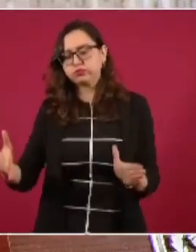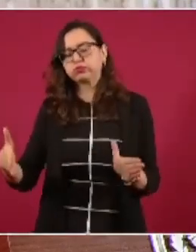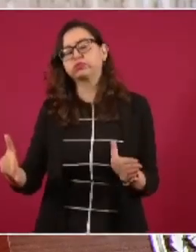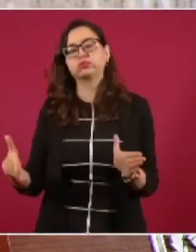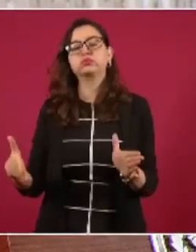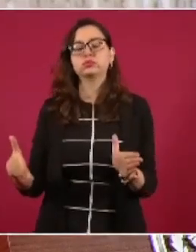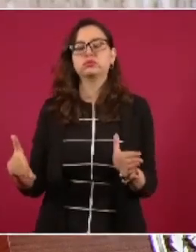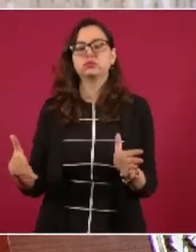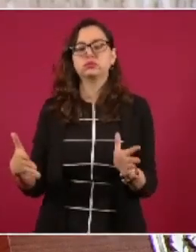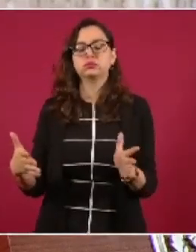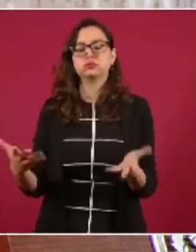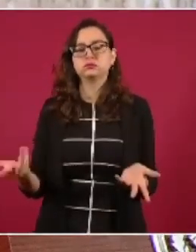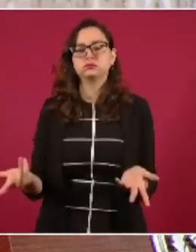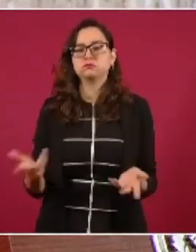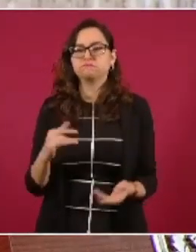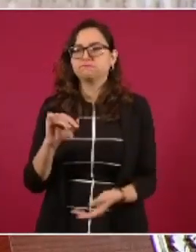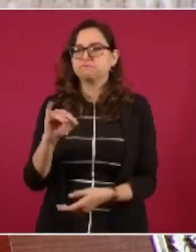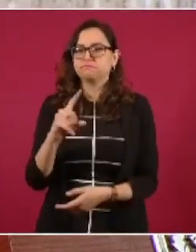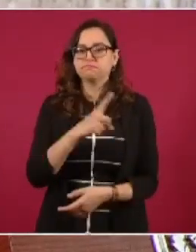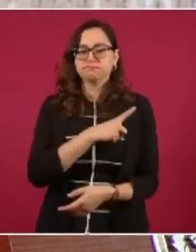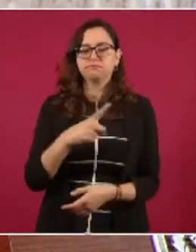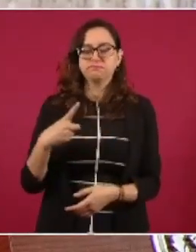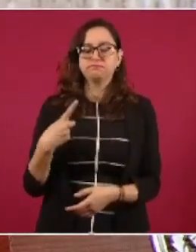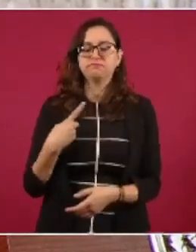aunque se